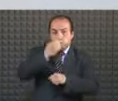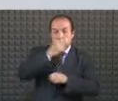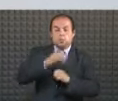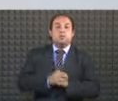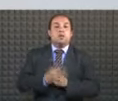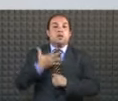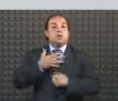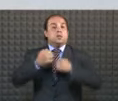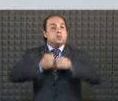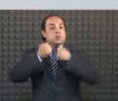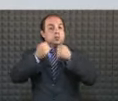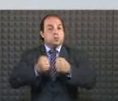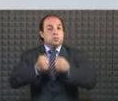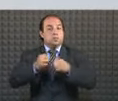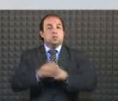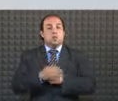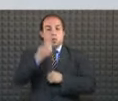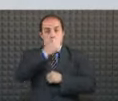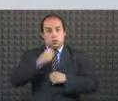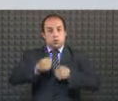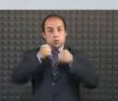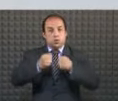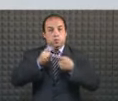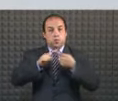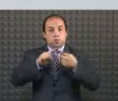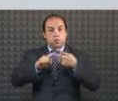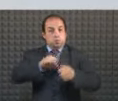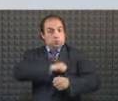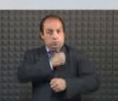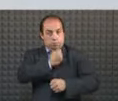con seguridad, con una escuela segura y saludable.